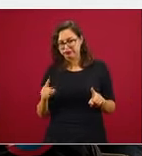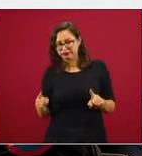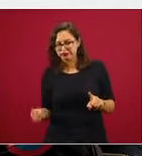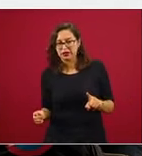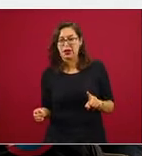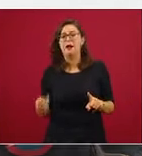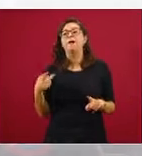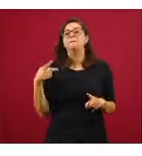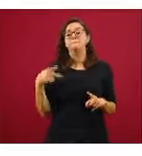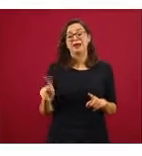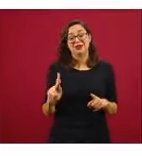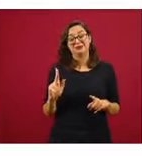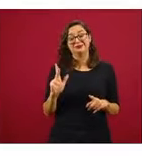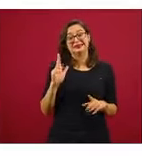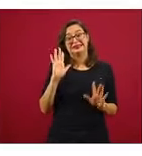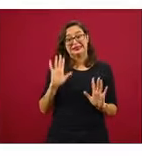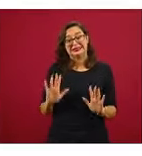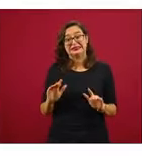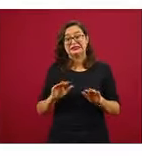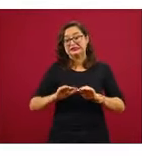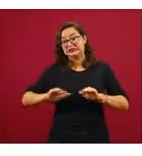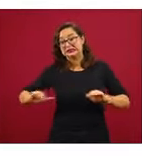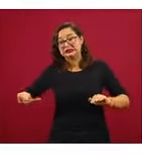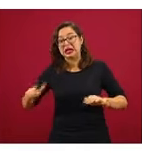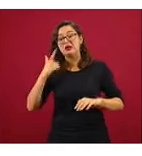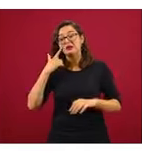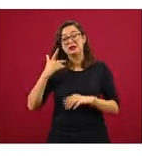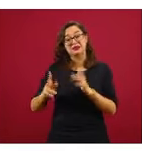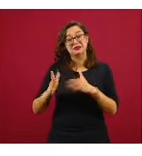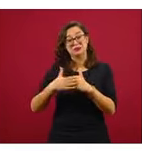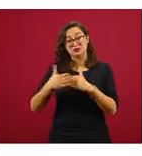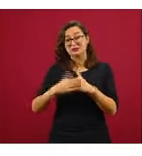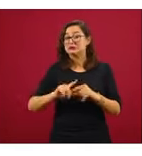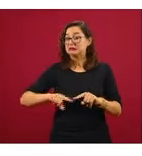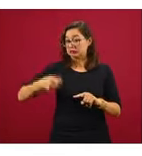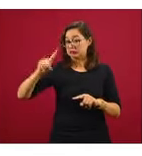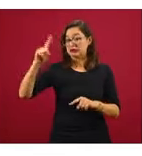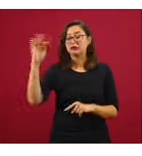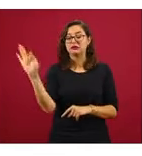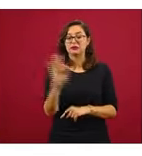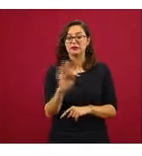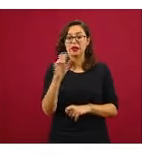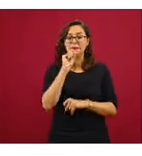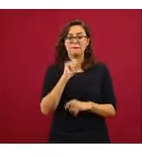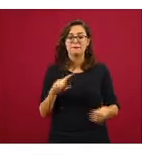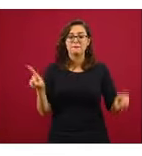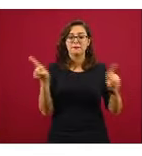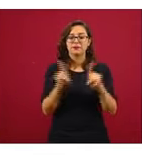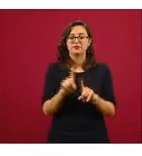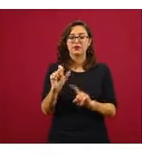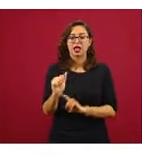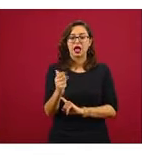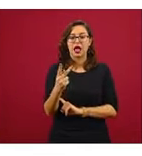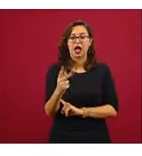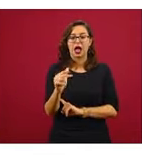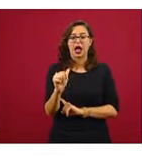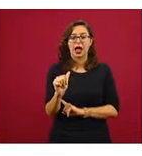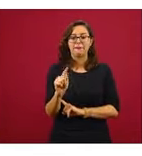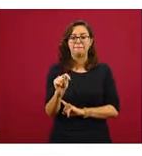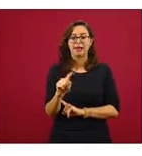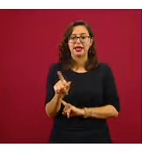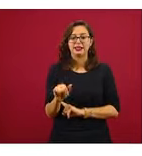aún. Vemos que Apatzingán contribuyó de manera importante con ese primer pico que observamos en el